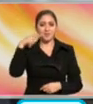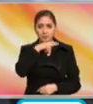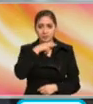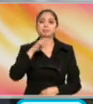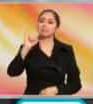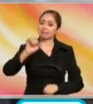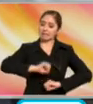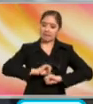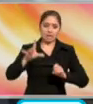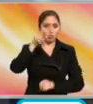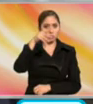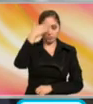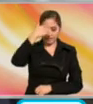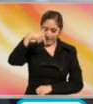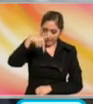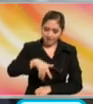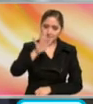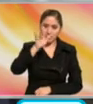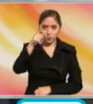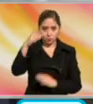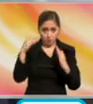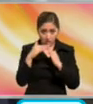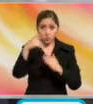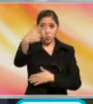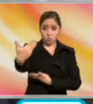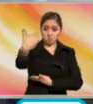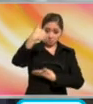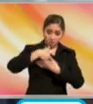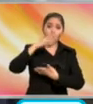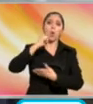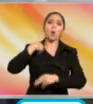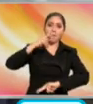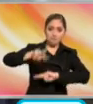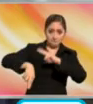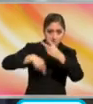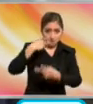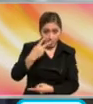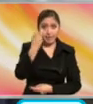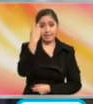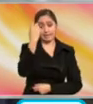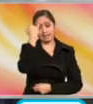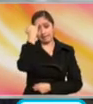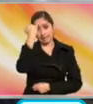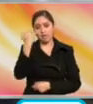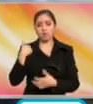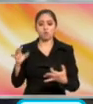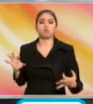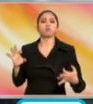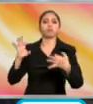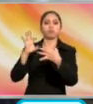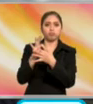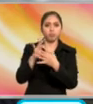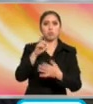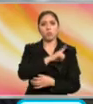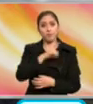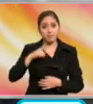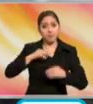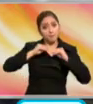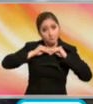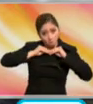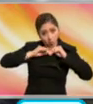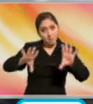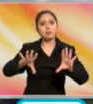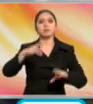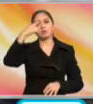y siempre, ya sea que te visitemos o nos visites, la idea es que de manera conjunta podamos dar información